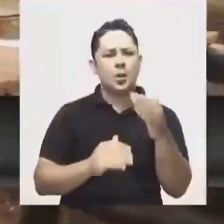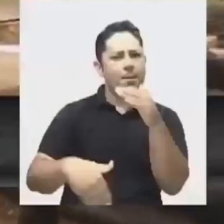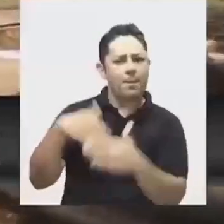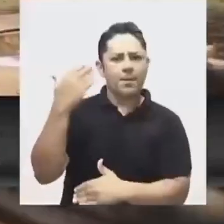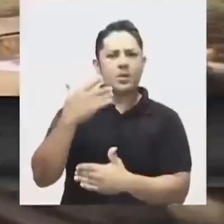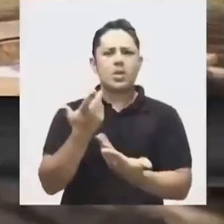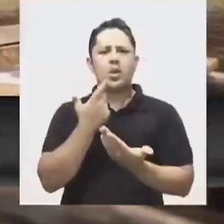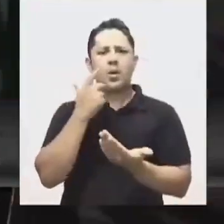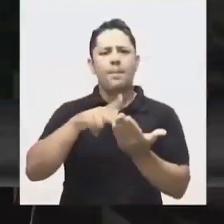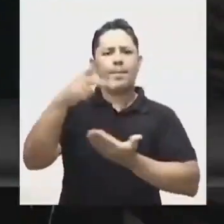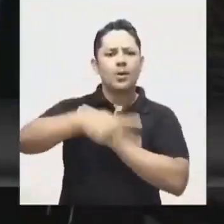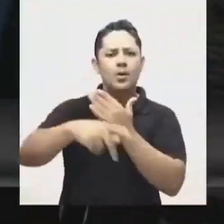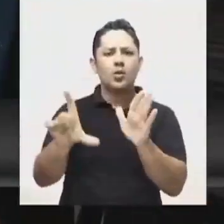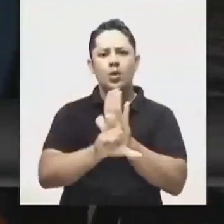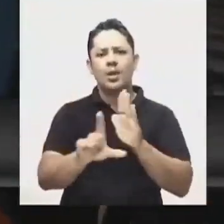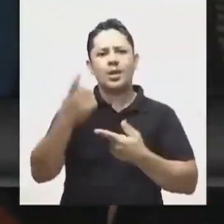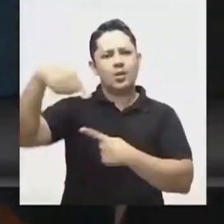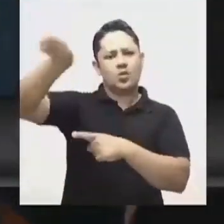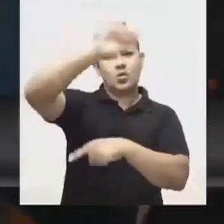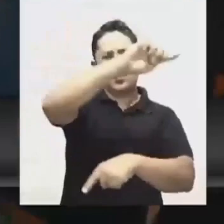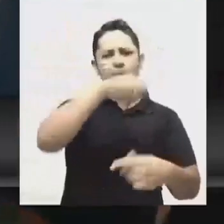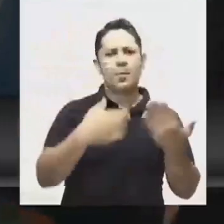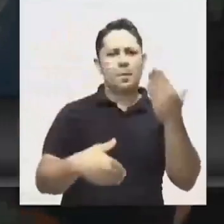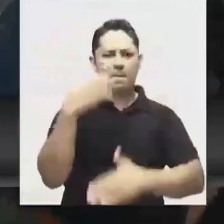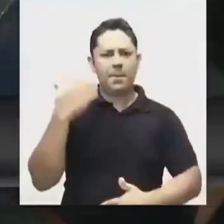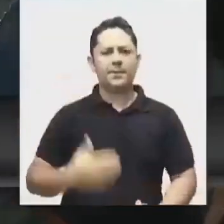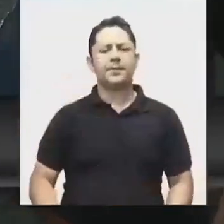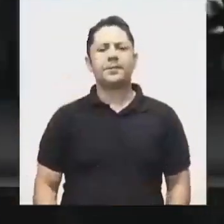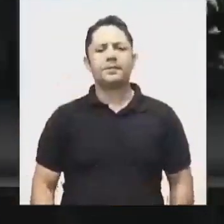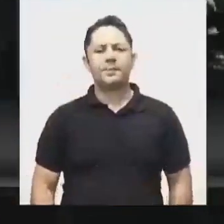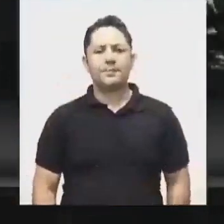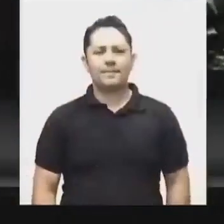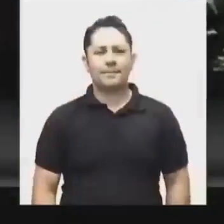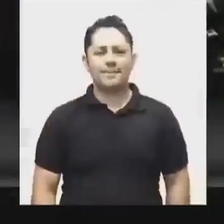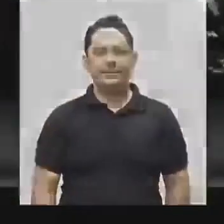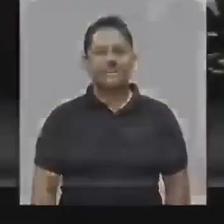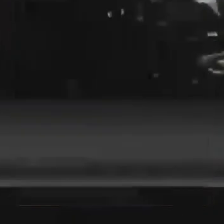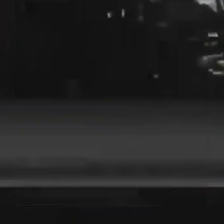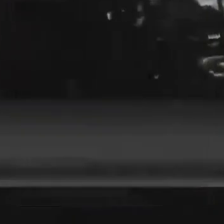que se requiere en la isla, en el marco del comienzo del debate del proyecto de ley de turismo.